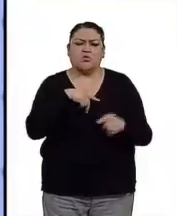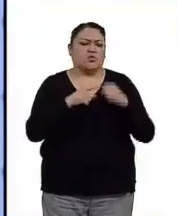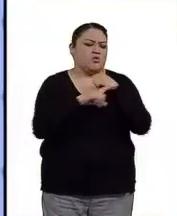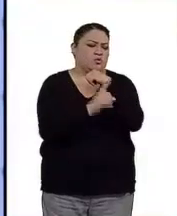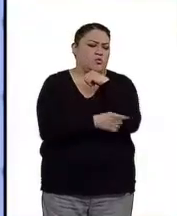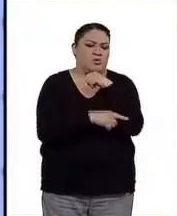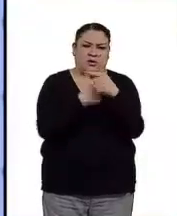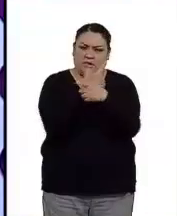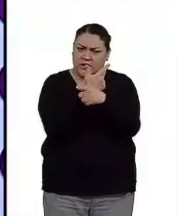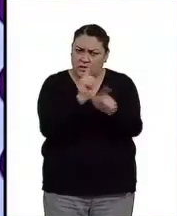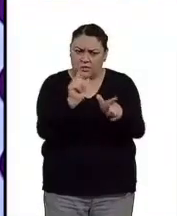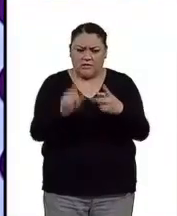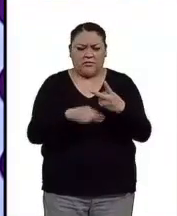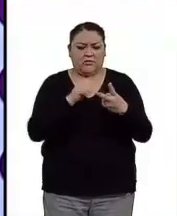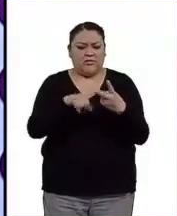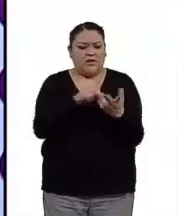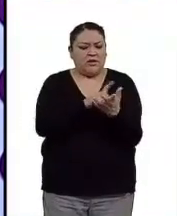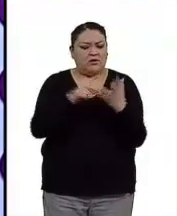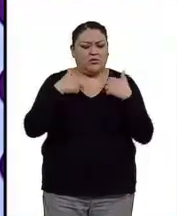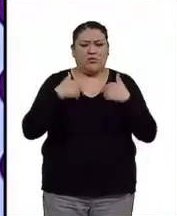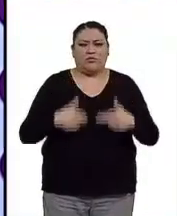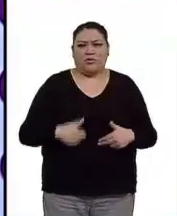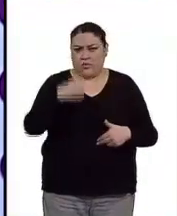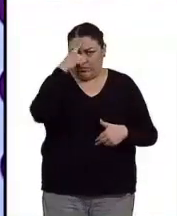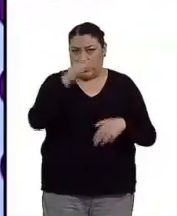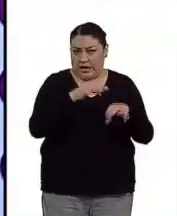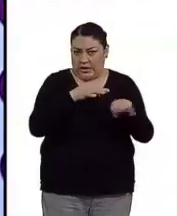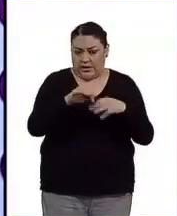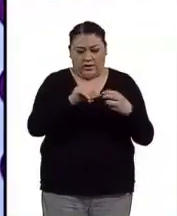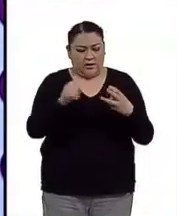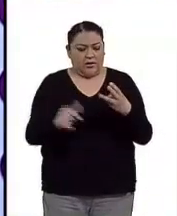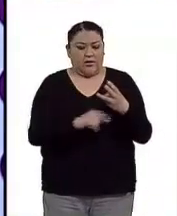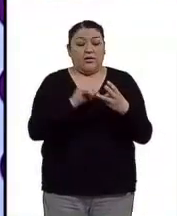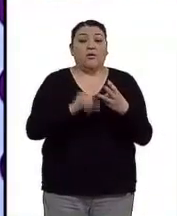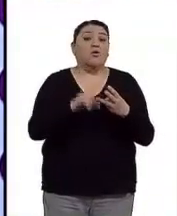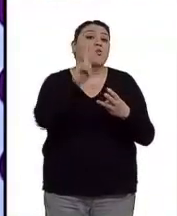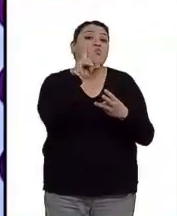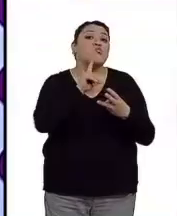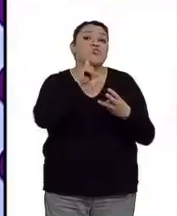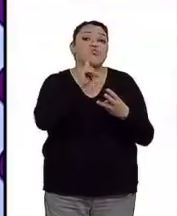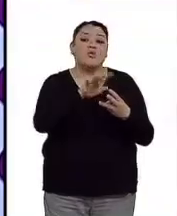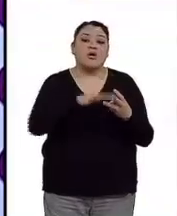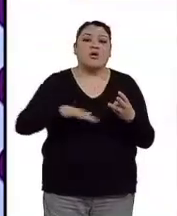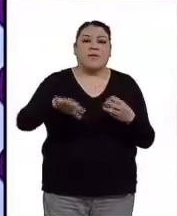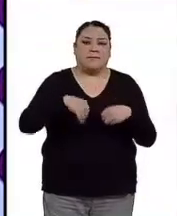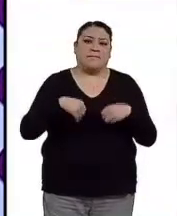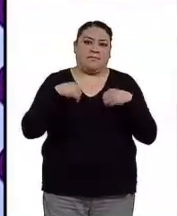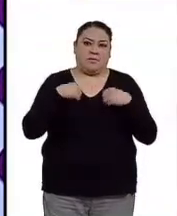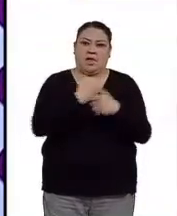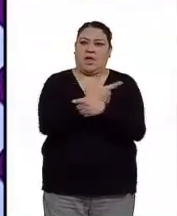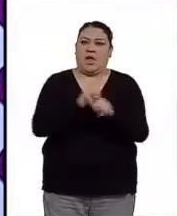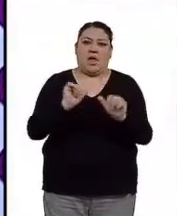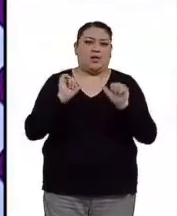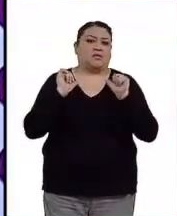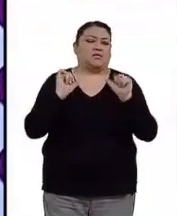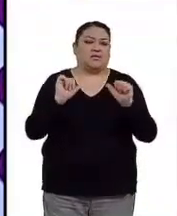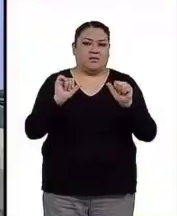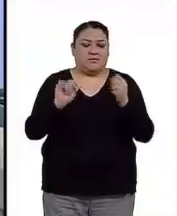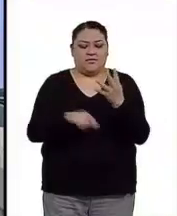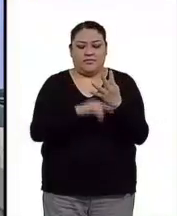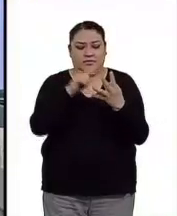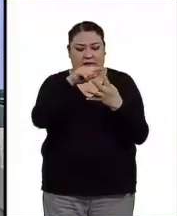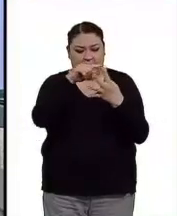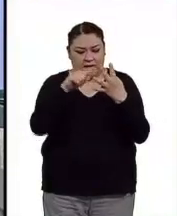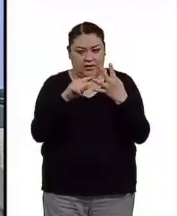mujeres, pero también el derecho humano al trabajo y el acceso a las mujeres a una vida libre de violencia en el ámbito laboral. Entonces tenemos como